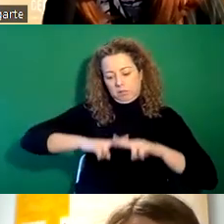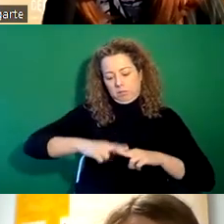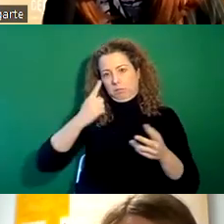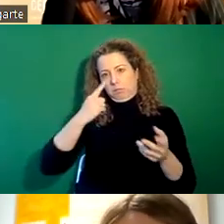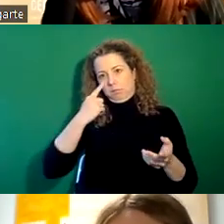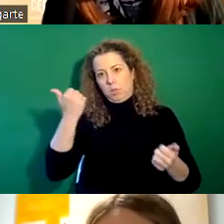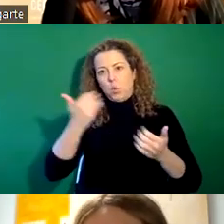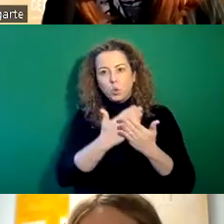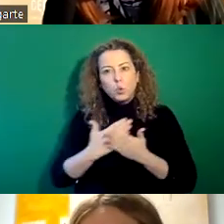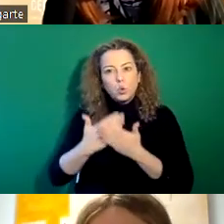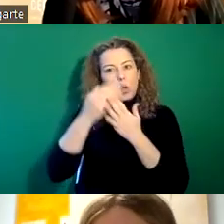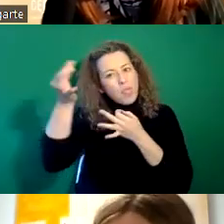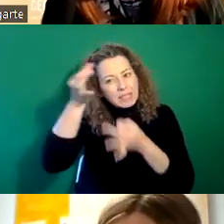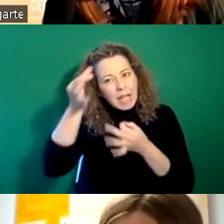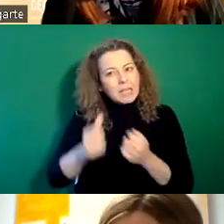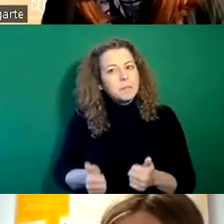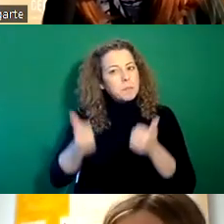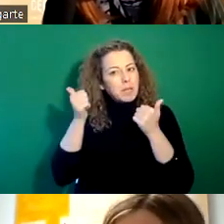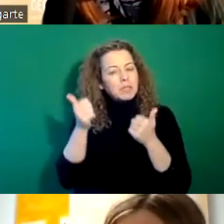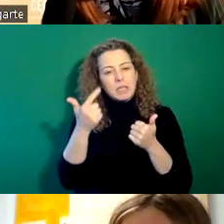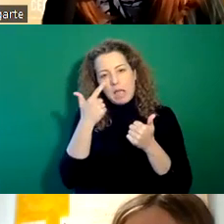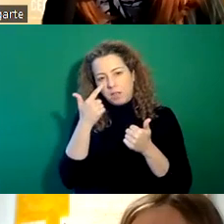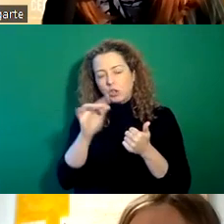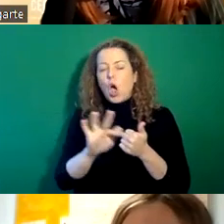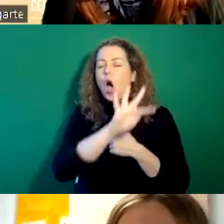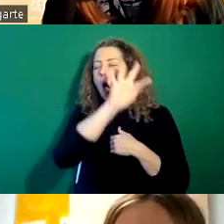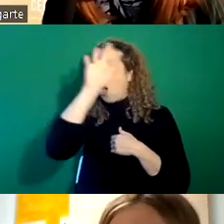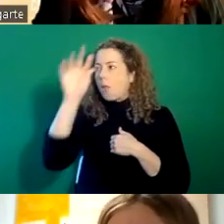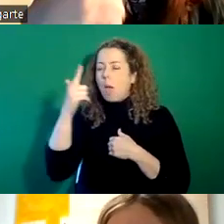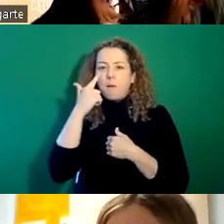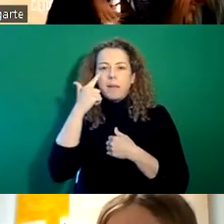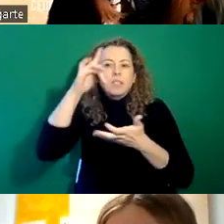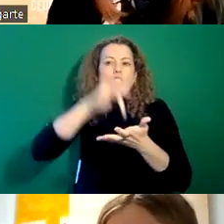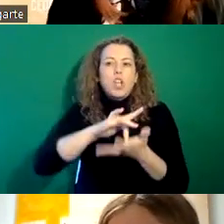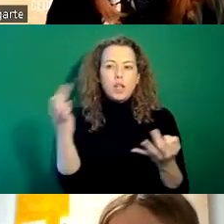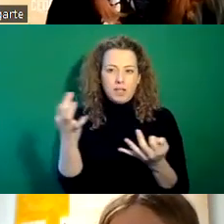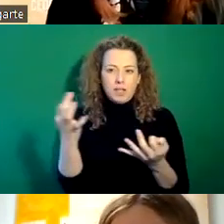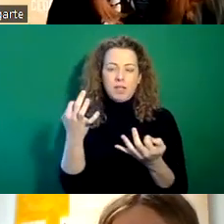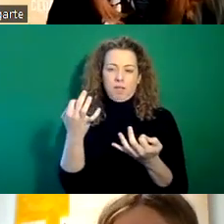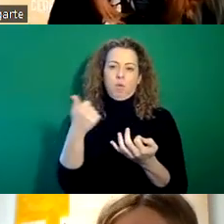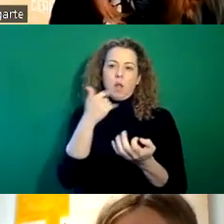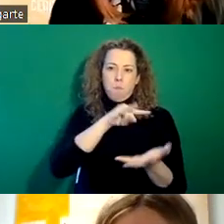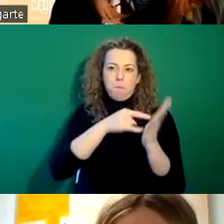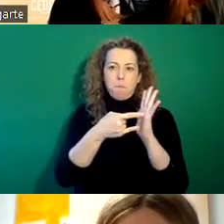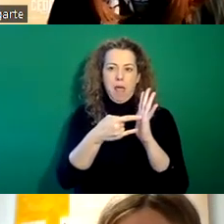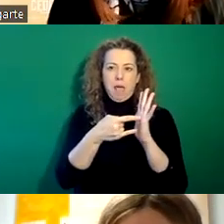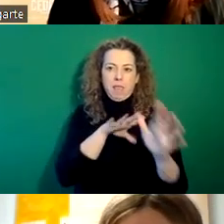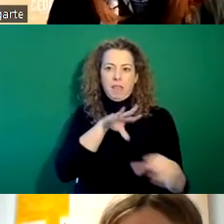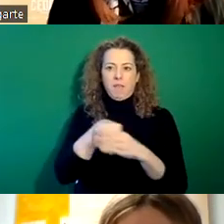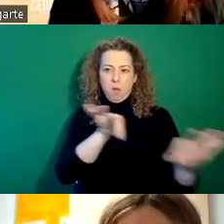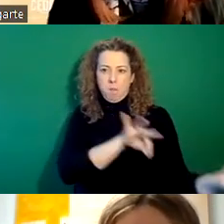un estudio más en detalle durante todo el día, qué es lo que le podía pasar, y elaboraban un plan de intervención.